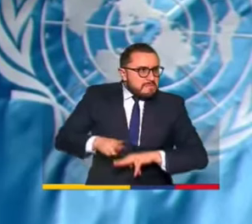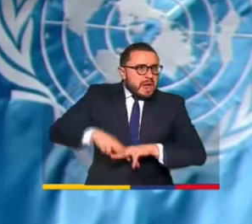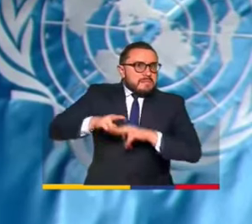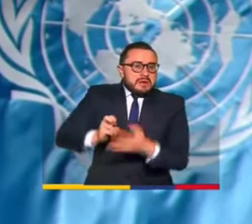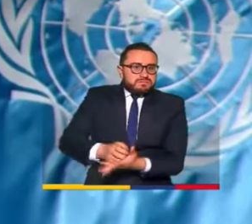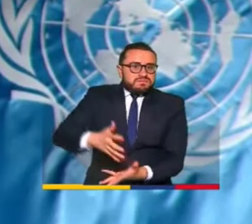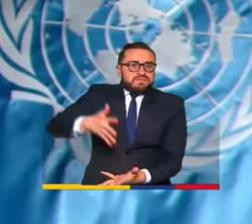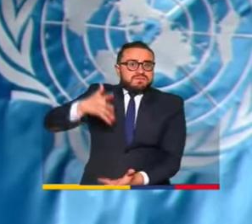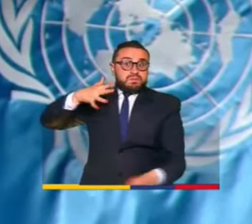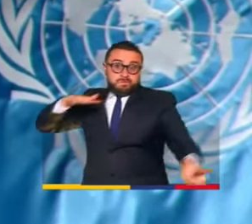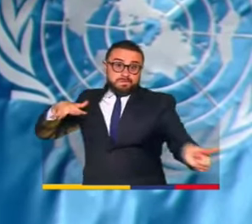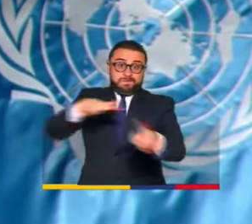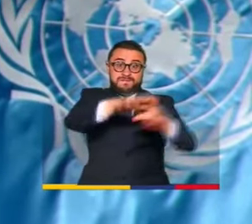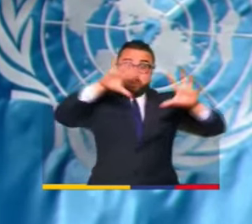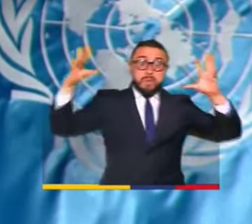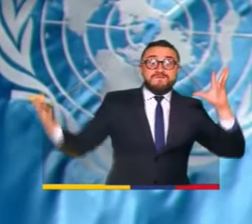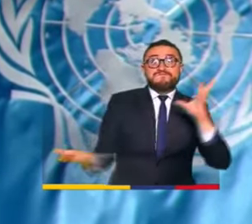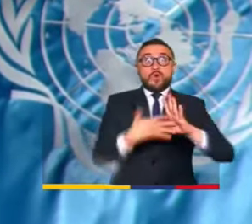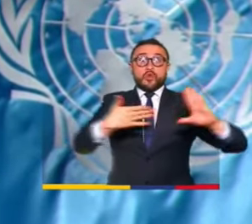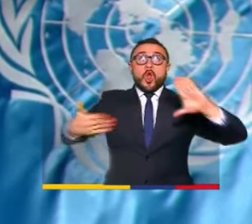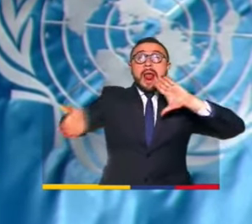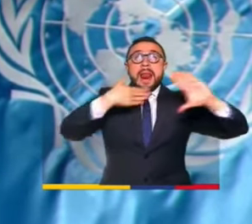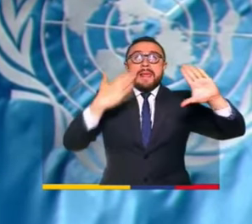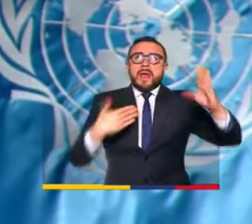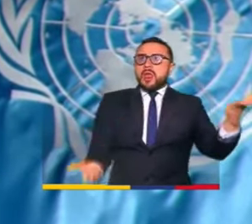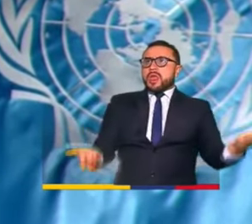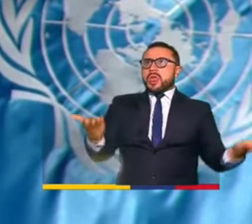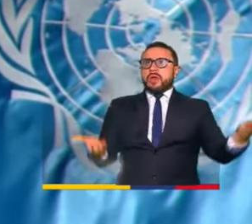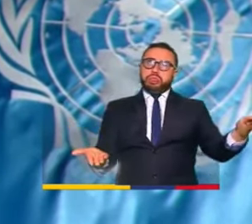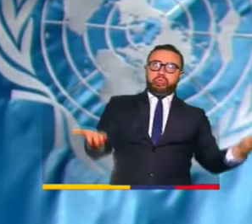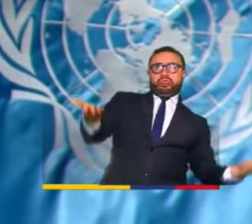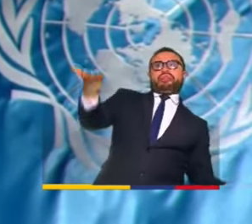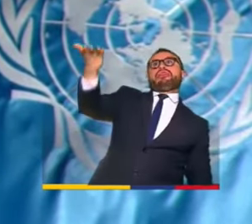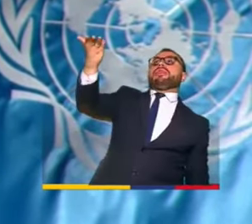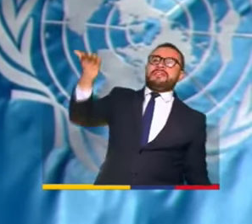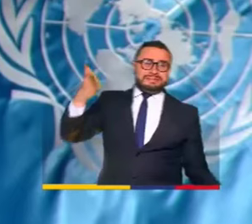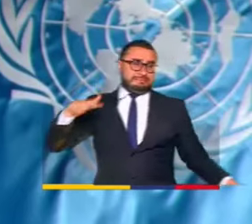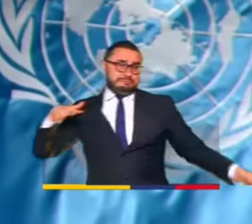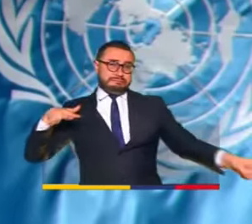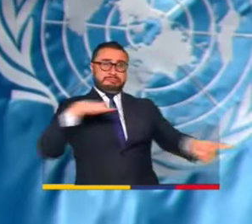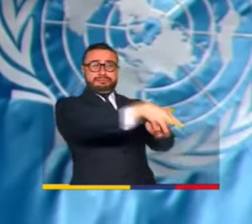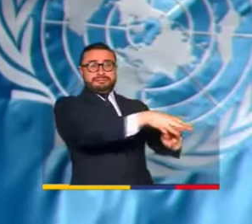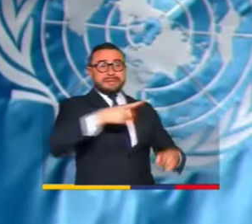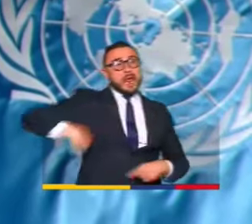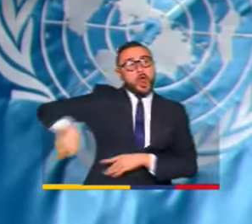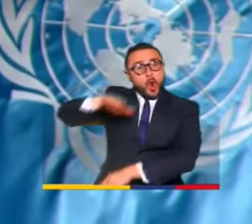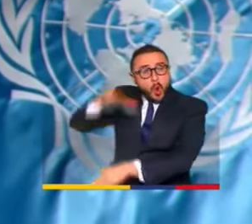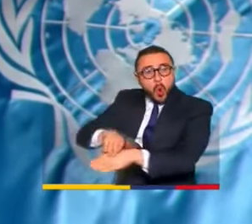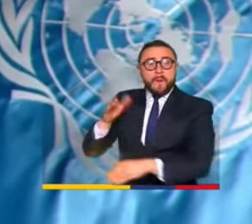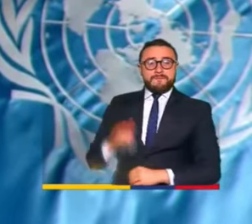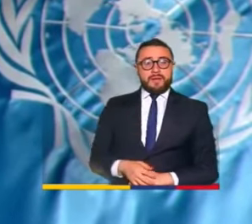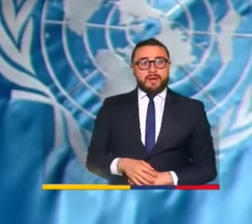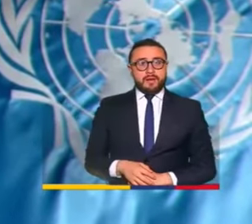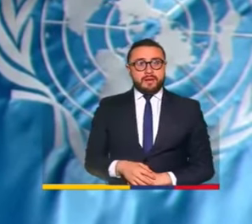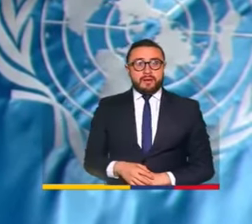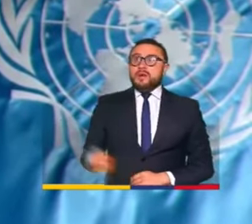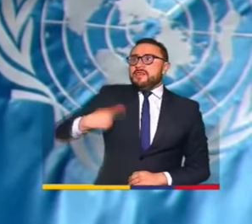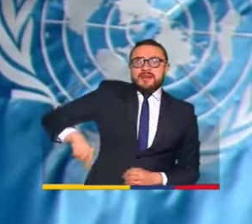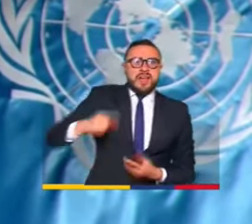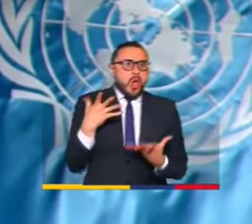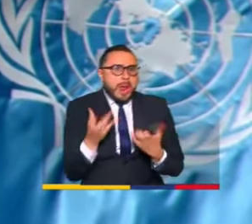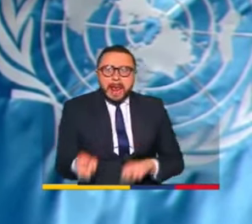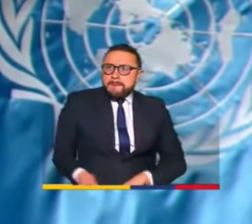existencia, el clima. En cierta forma, la codicia móvil de la